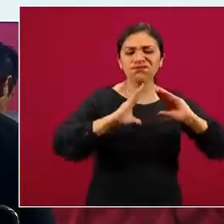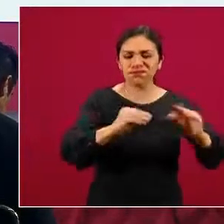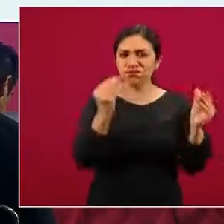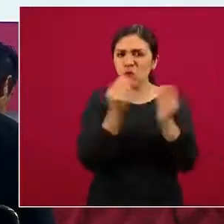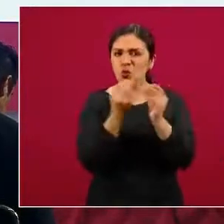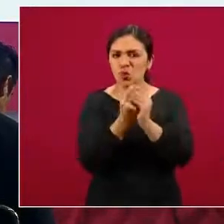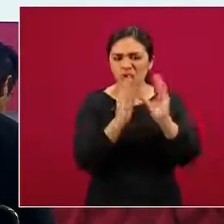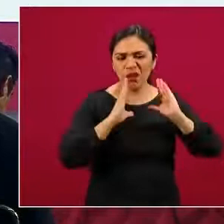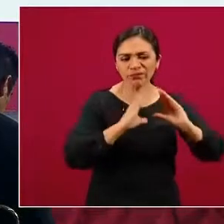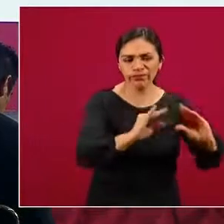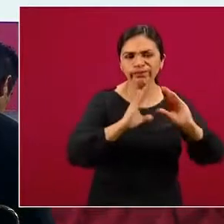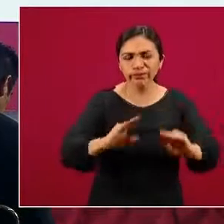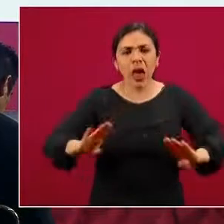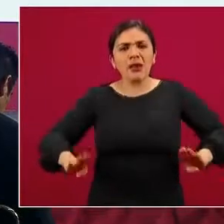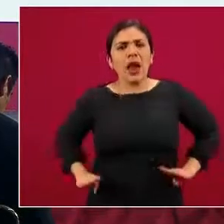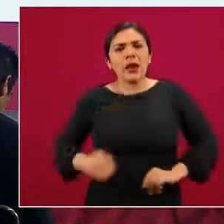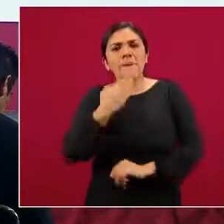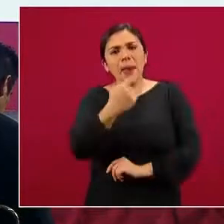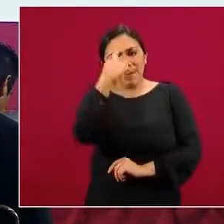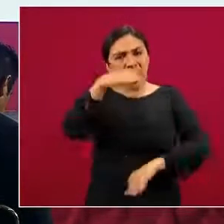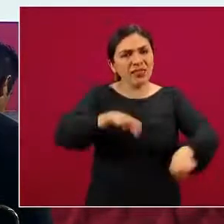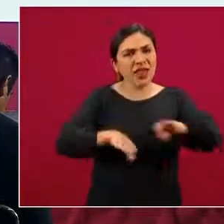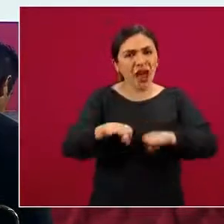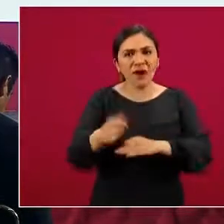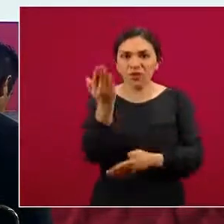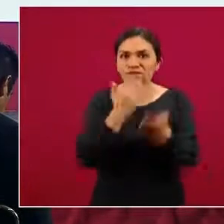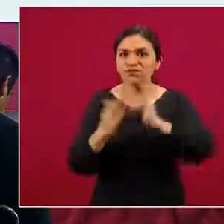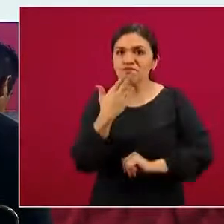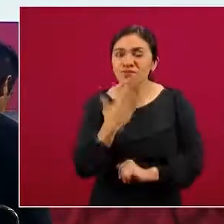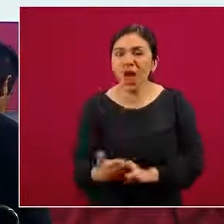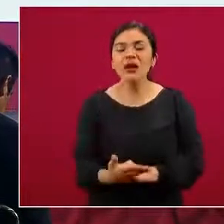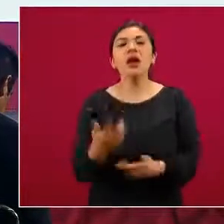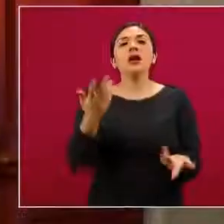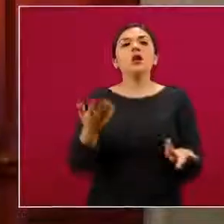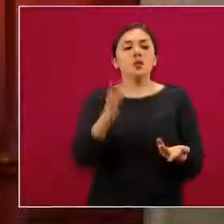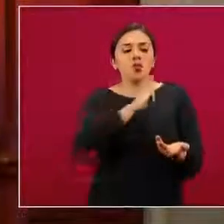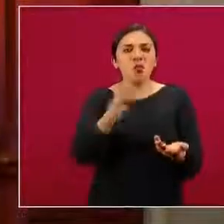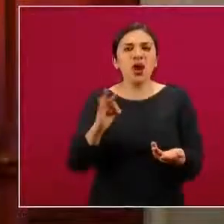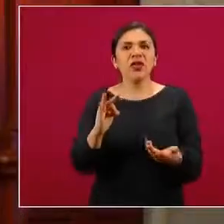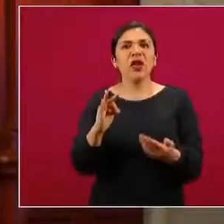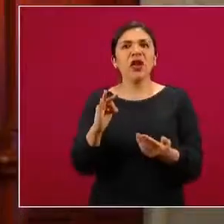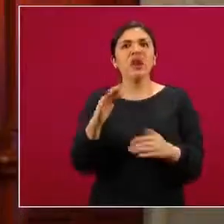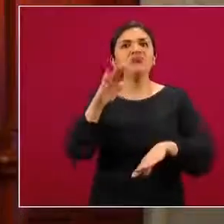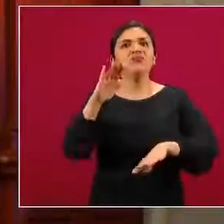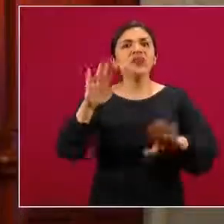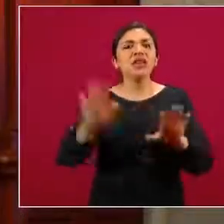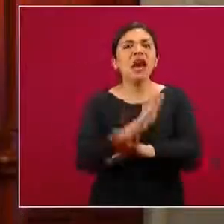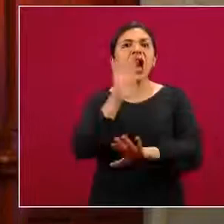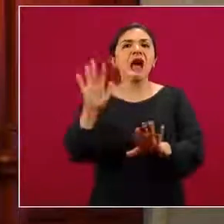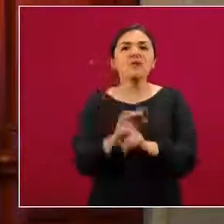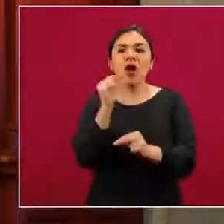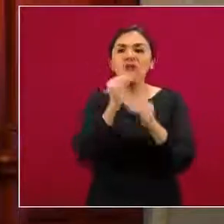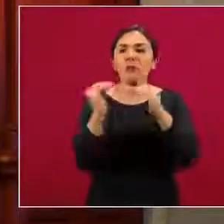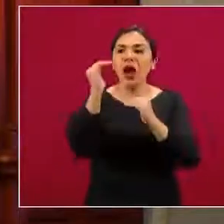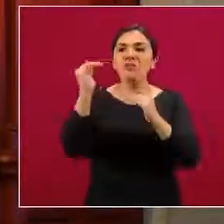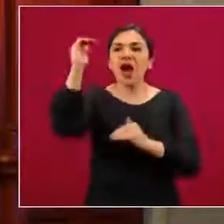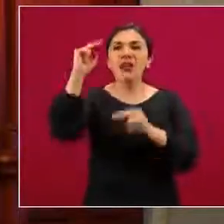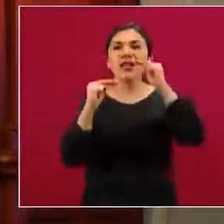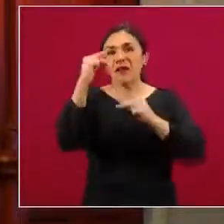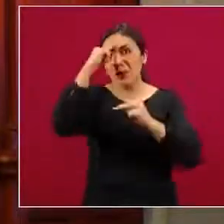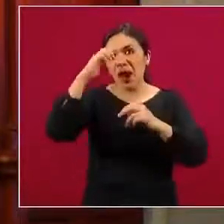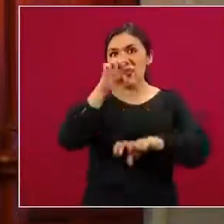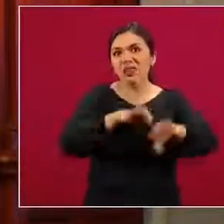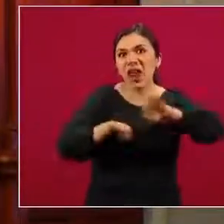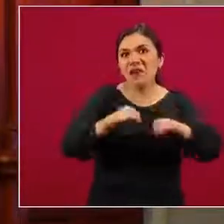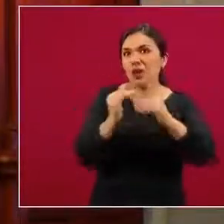capacitación, las condiciones de trabajo, las posibilidades de subir en las empresas. La que sigue, por